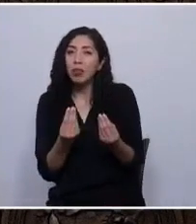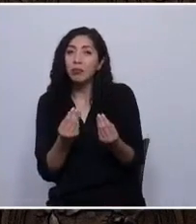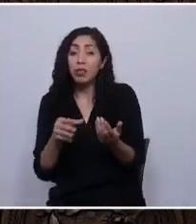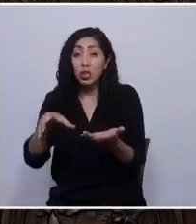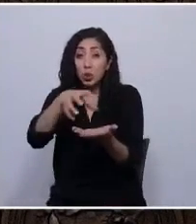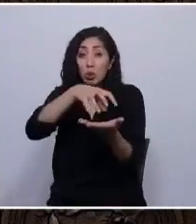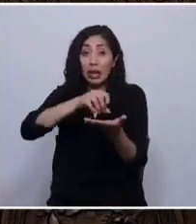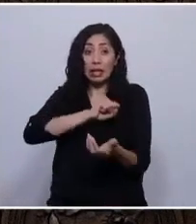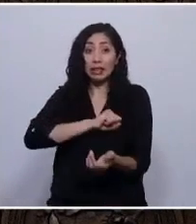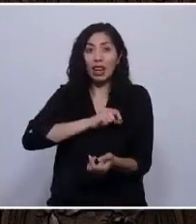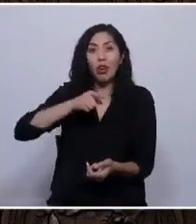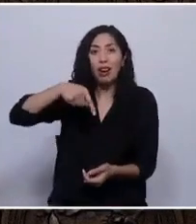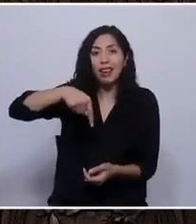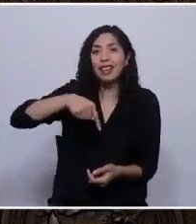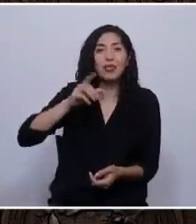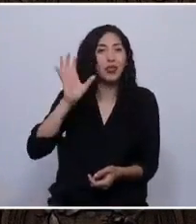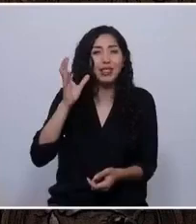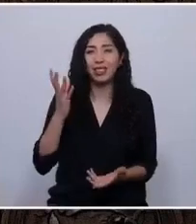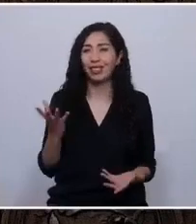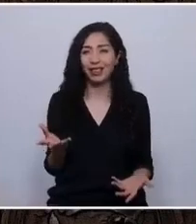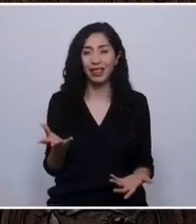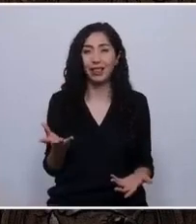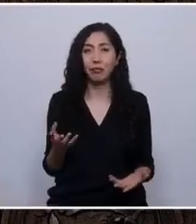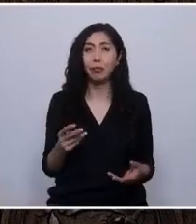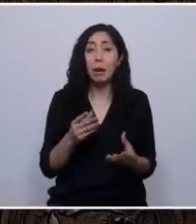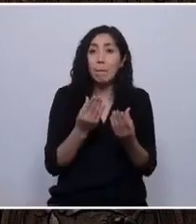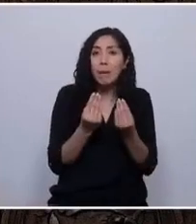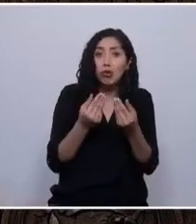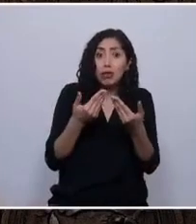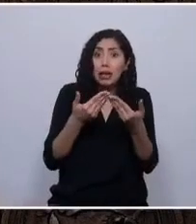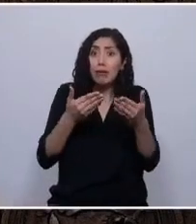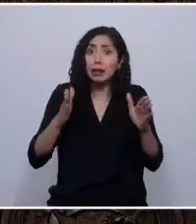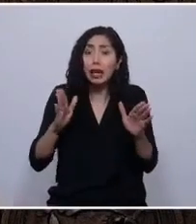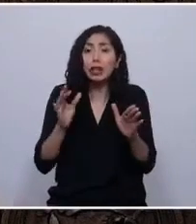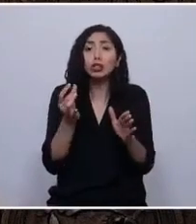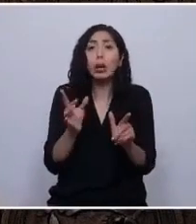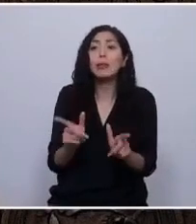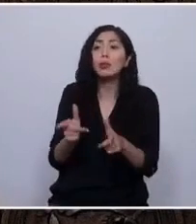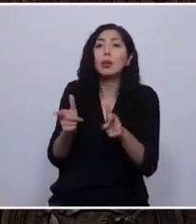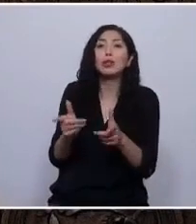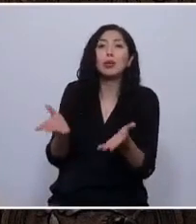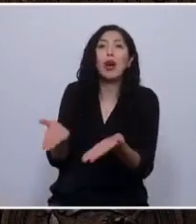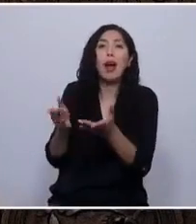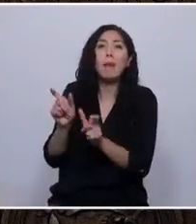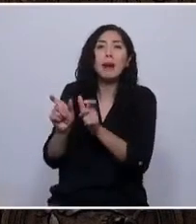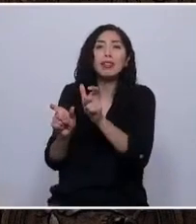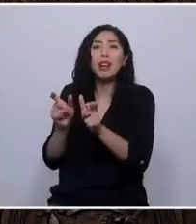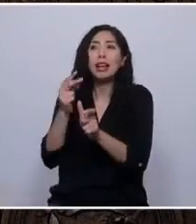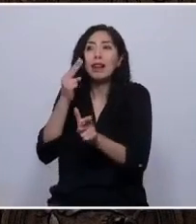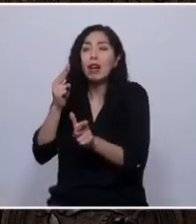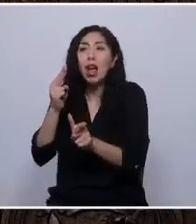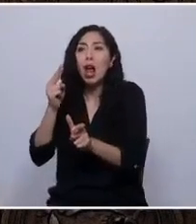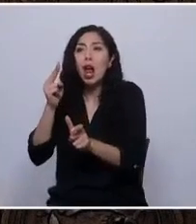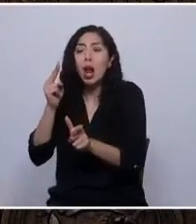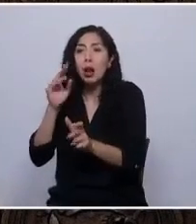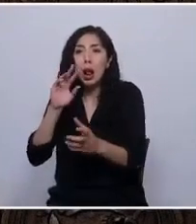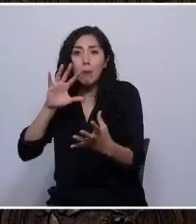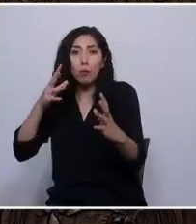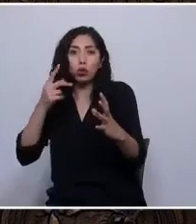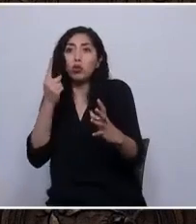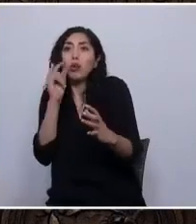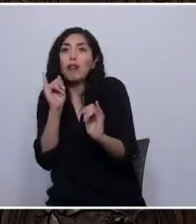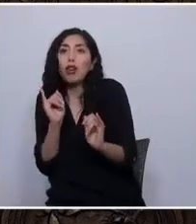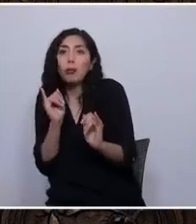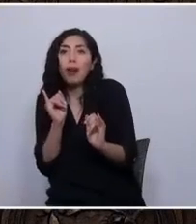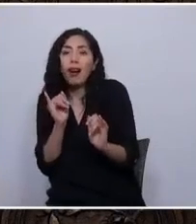no se entiende. Temen que la libertad se convierta en un privilegio solo de los que ven el mundo de una manera. Por ellos,